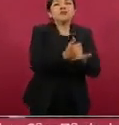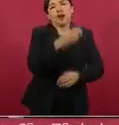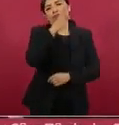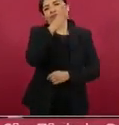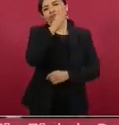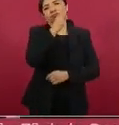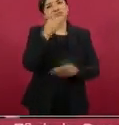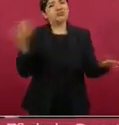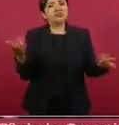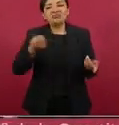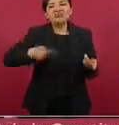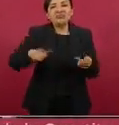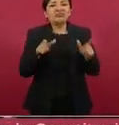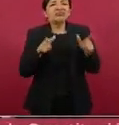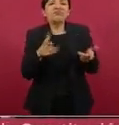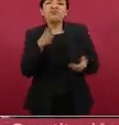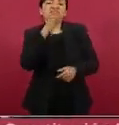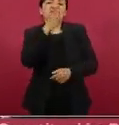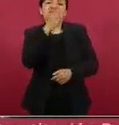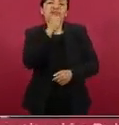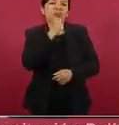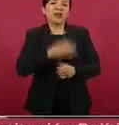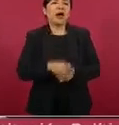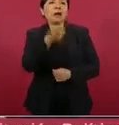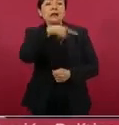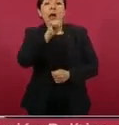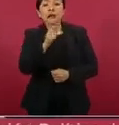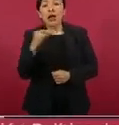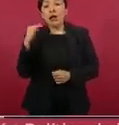No hay nada que hacer frente a la hipocresía,